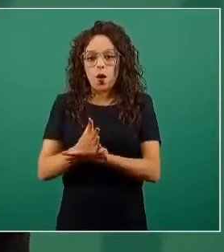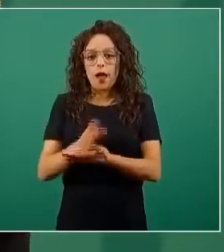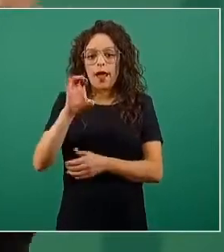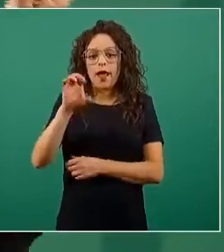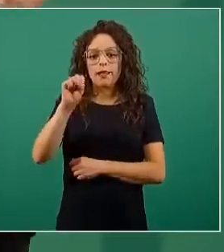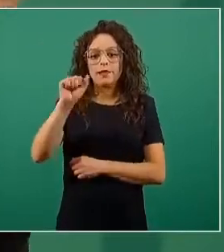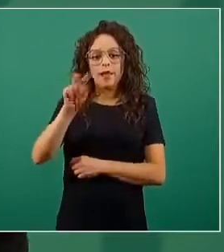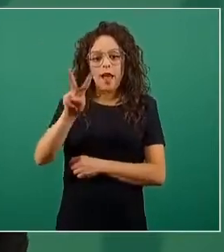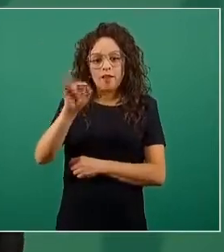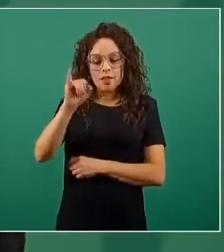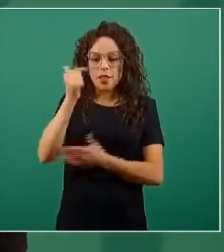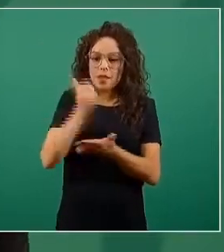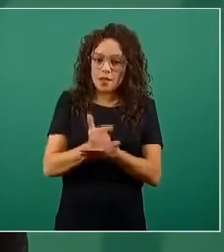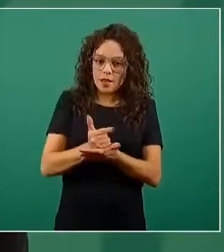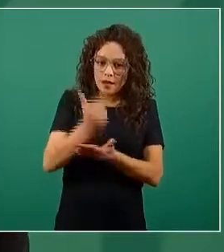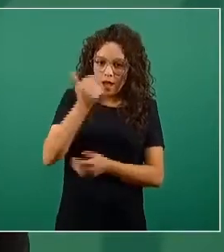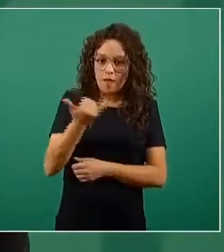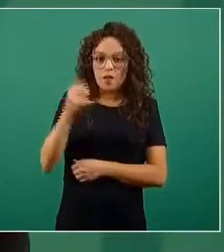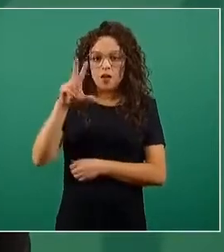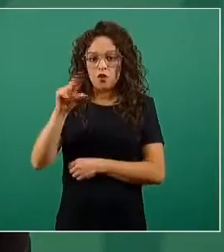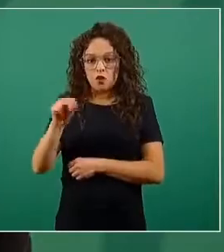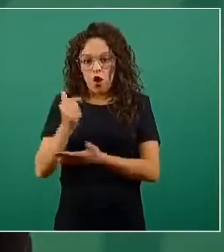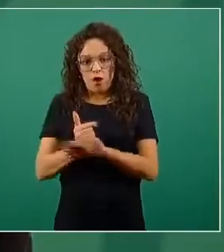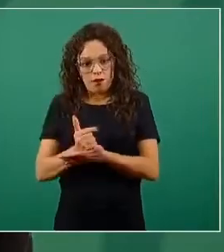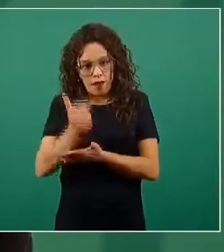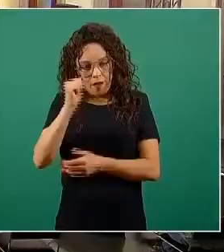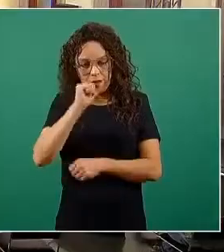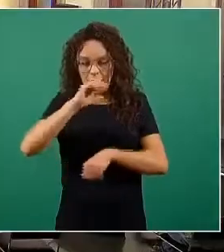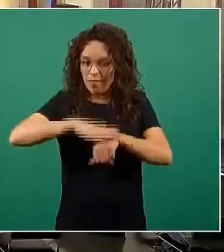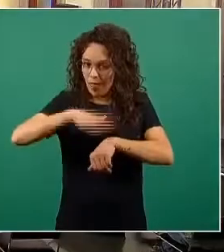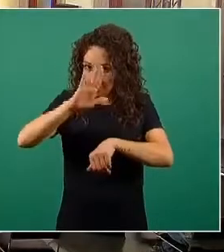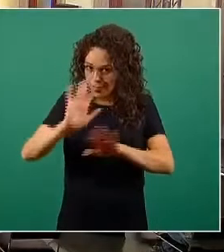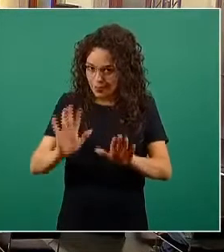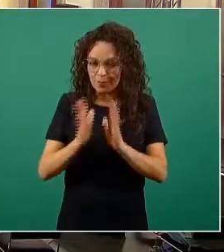SAVIS graves y no graves.